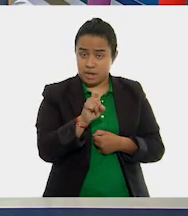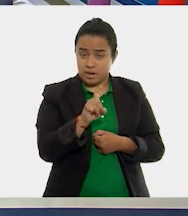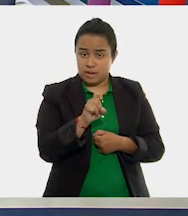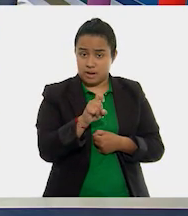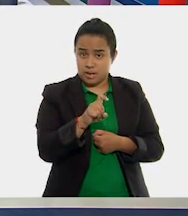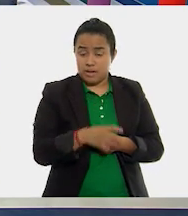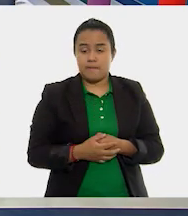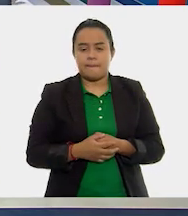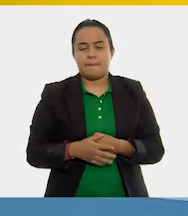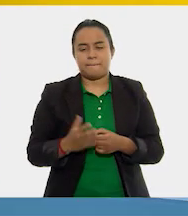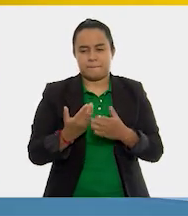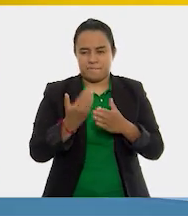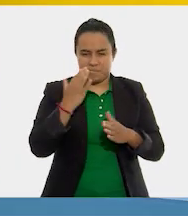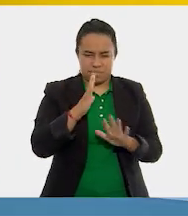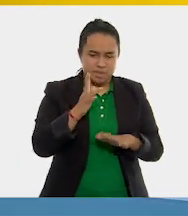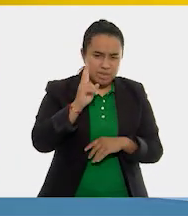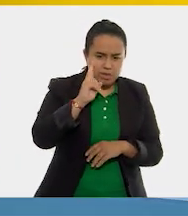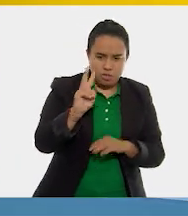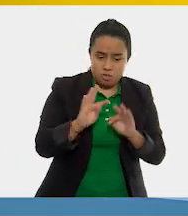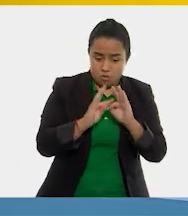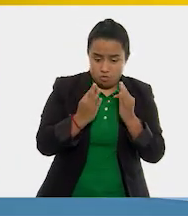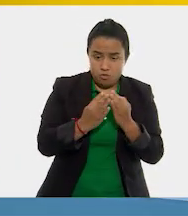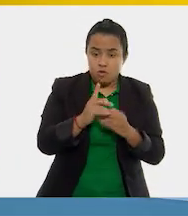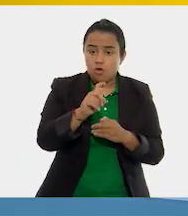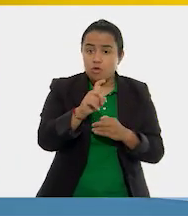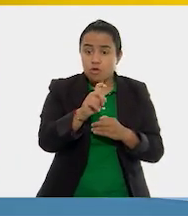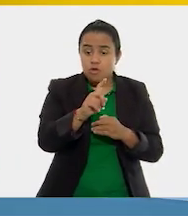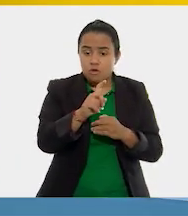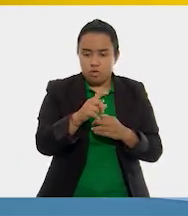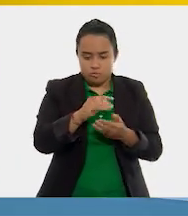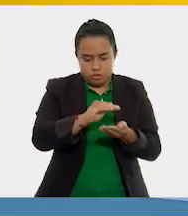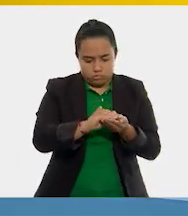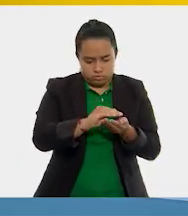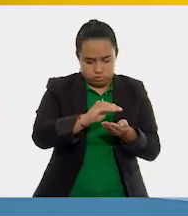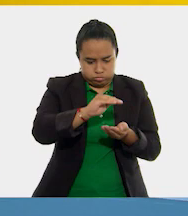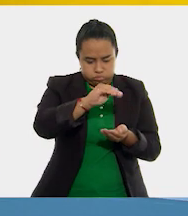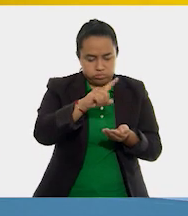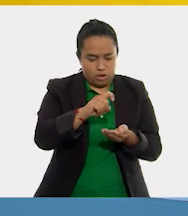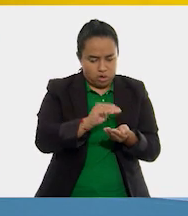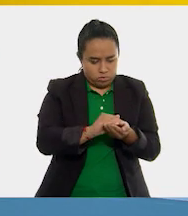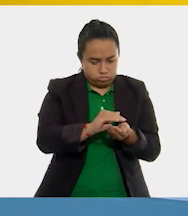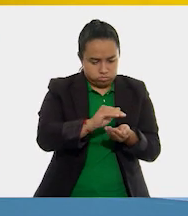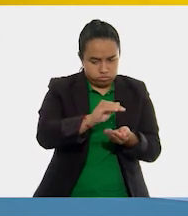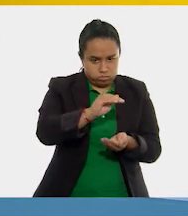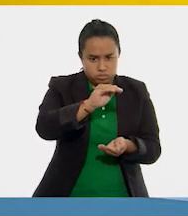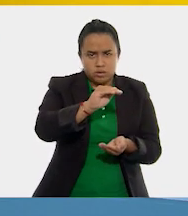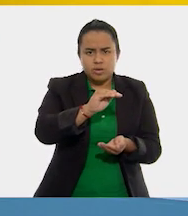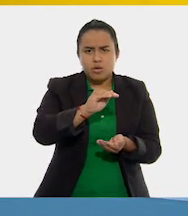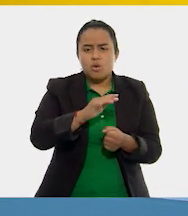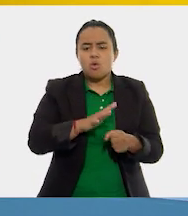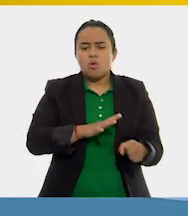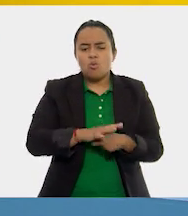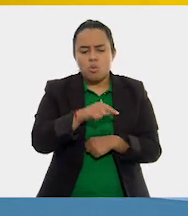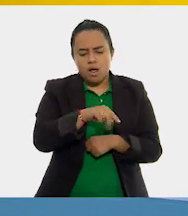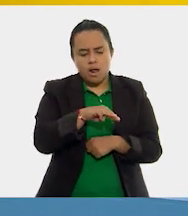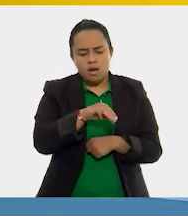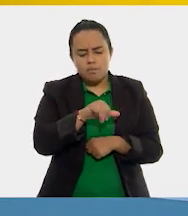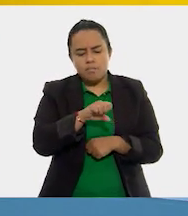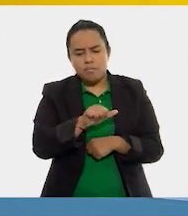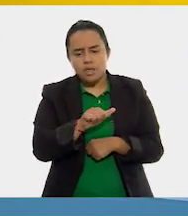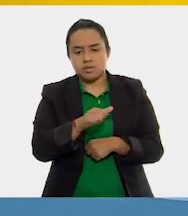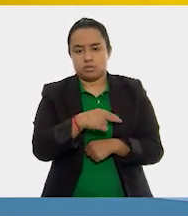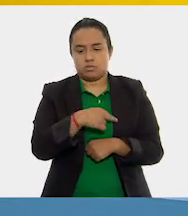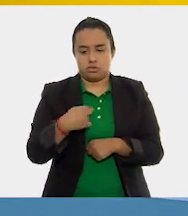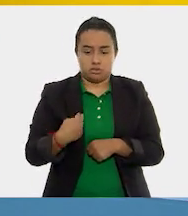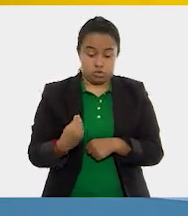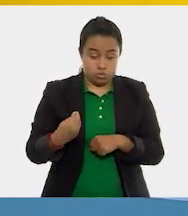agua. Y como ya lo vimos, la forma del agua se adapta al recipiente que lo contiene. Para conocer cuál es su masa,